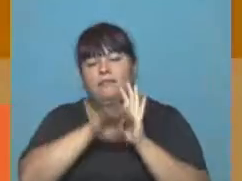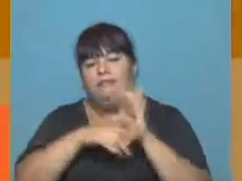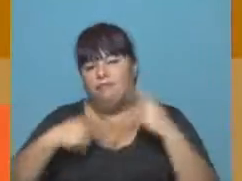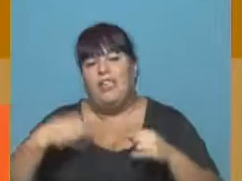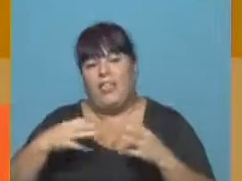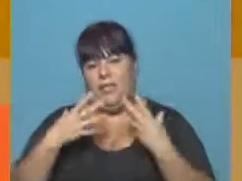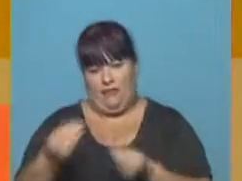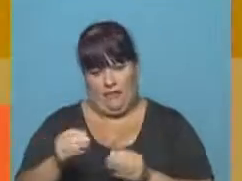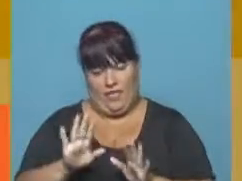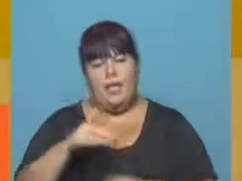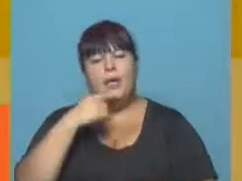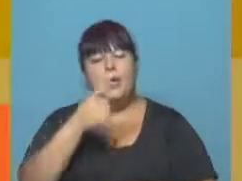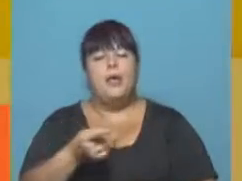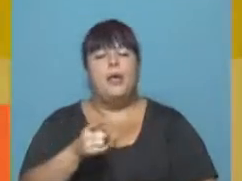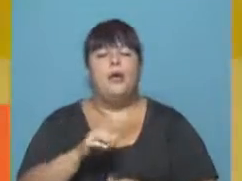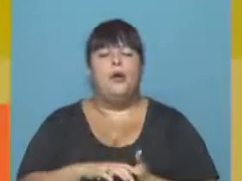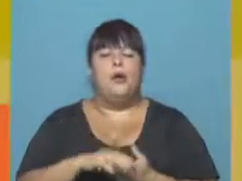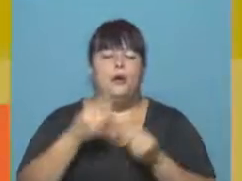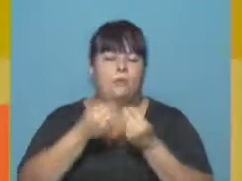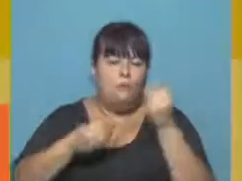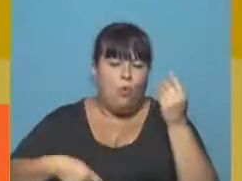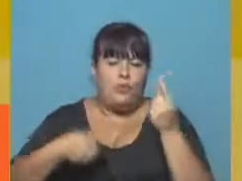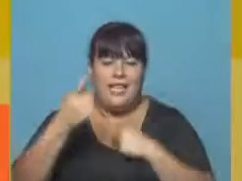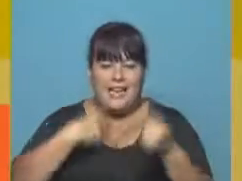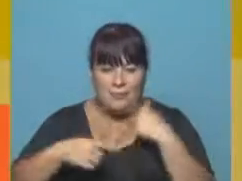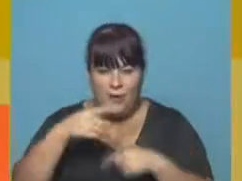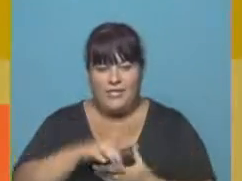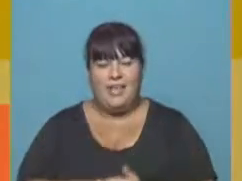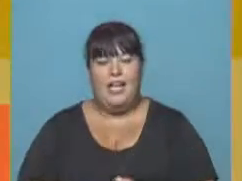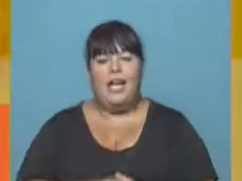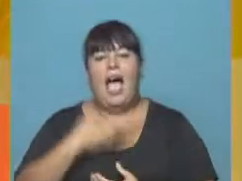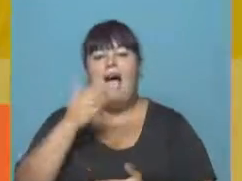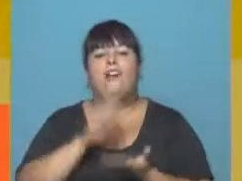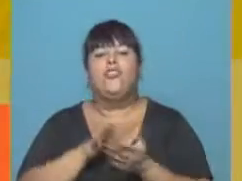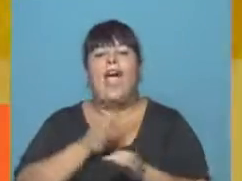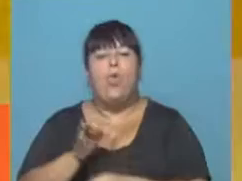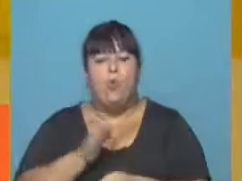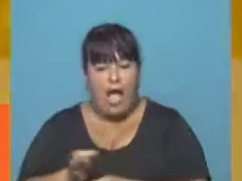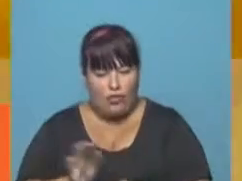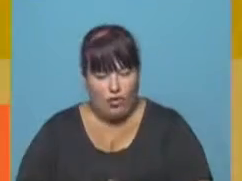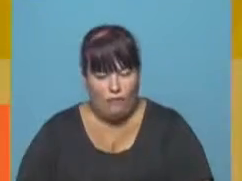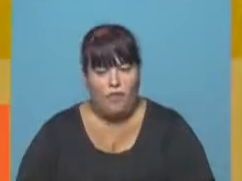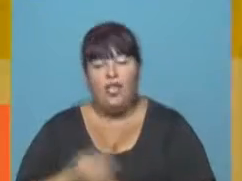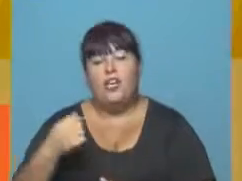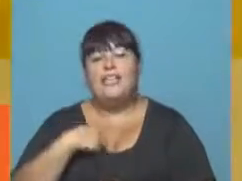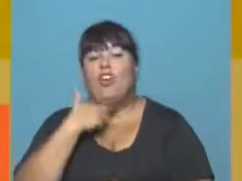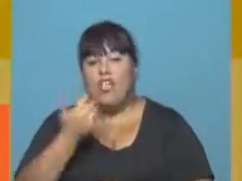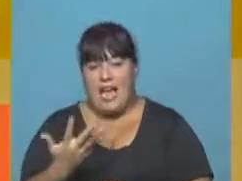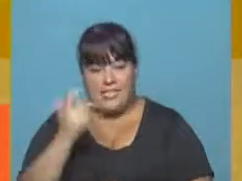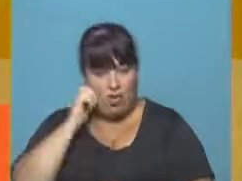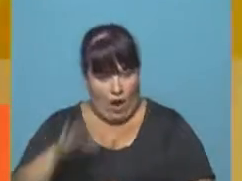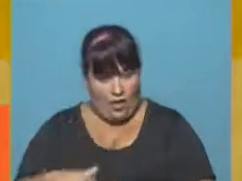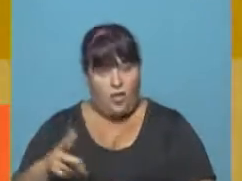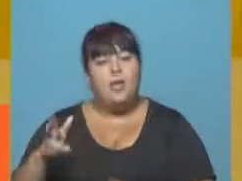que tenemos que defender. Claudio, en muchas de las respuestas habló de educación. Yo tengo una hija de 5 años